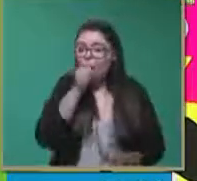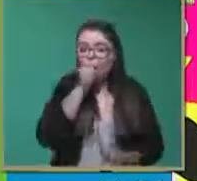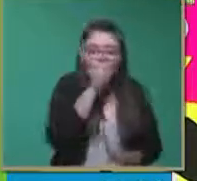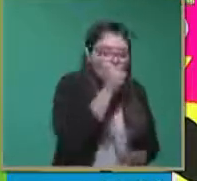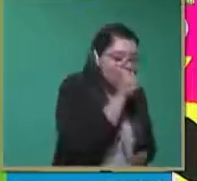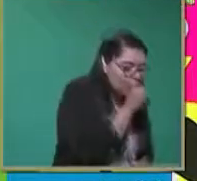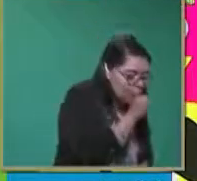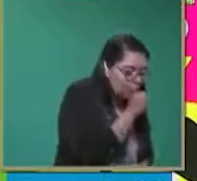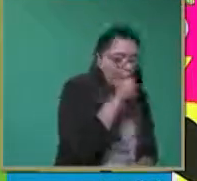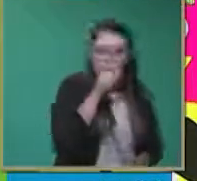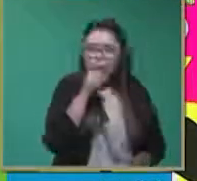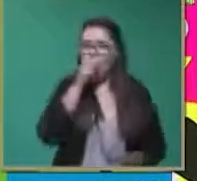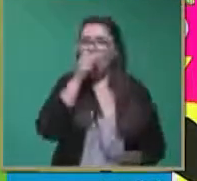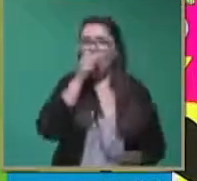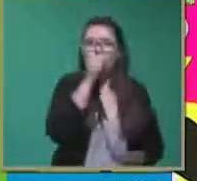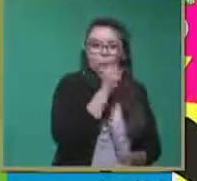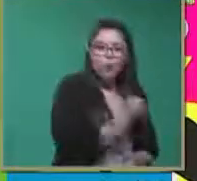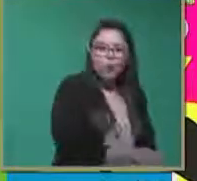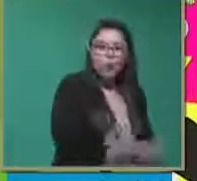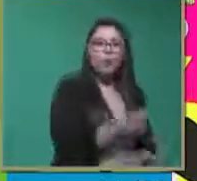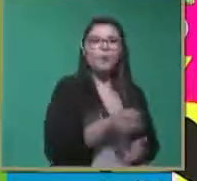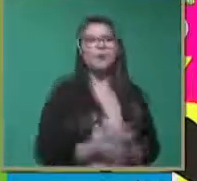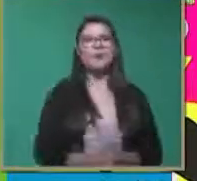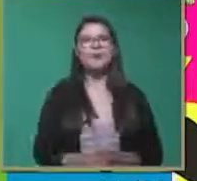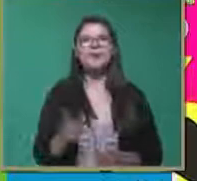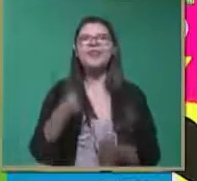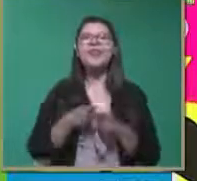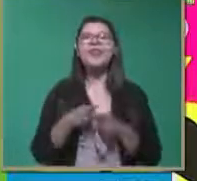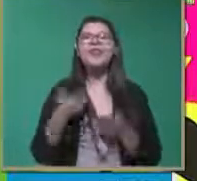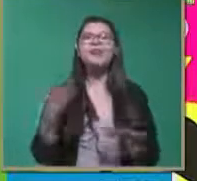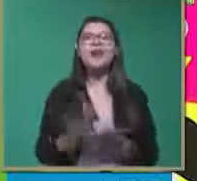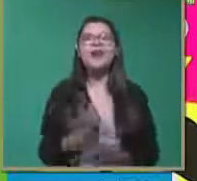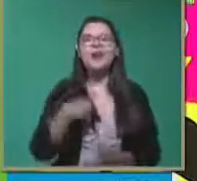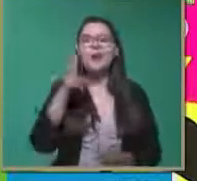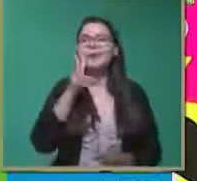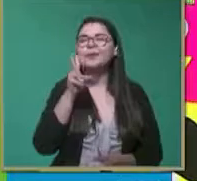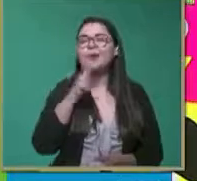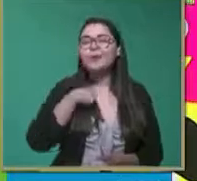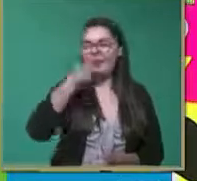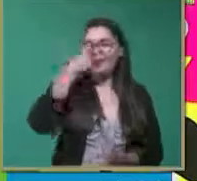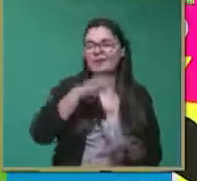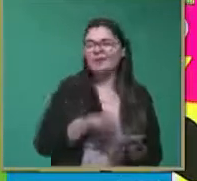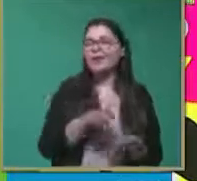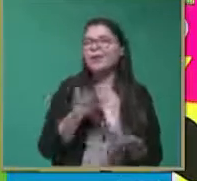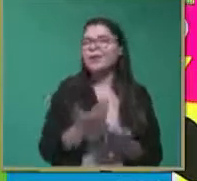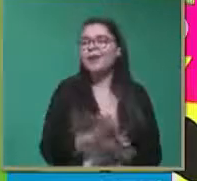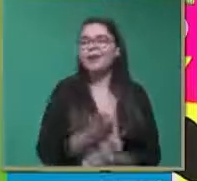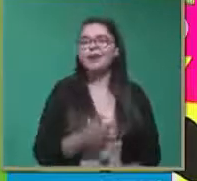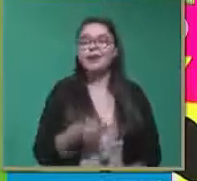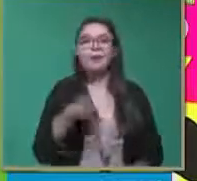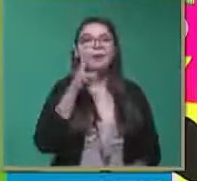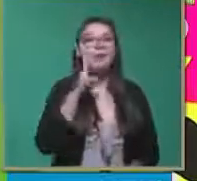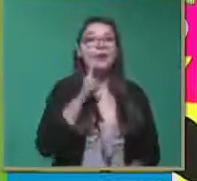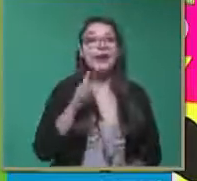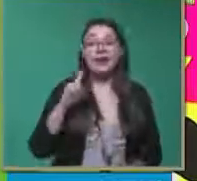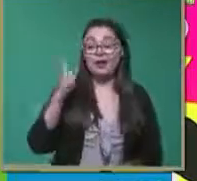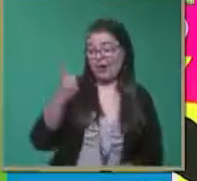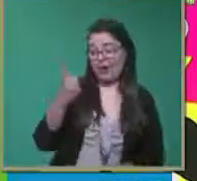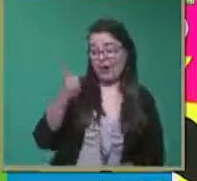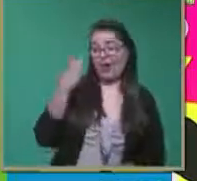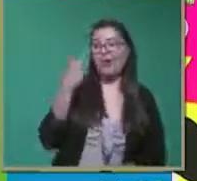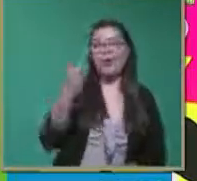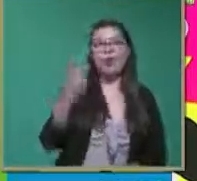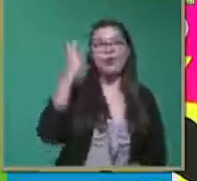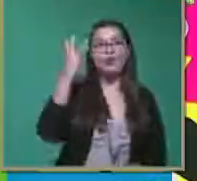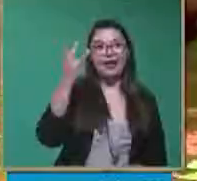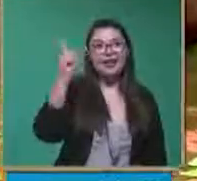Ah, ya. ¿Creen quién va a ganar? ¿Quién creen que va a ganar? Vamos a iniciar el reto a la de una, a la de dos y a la de